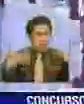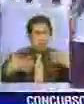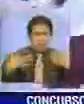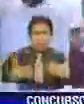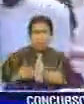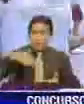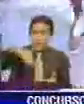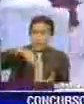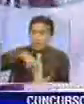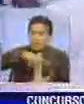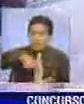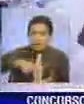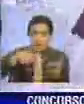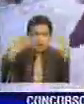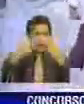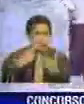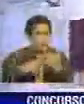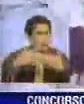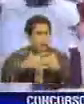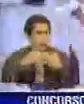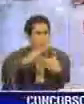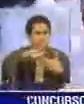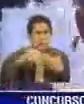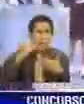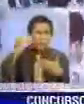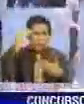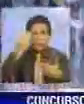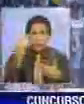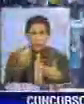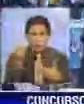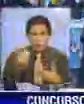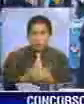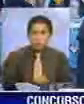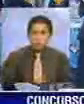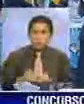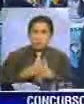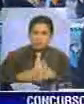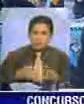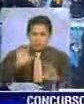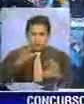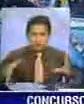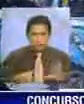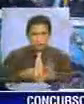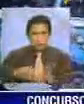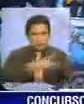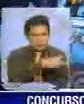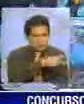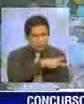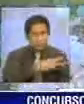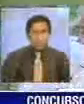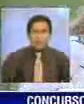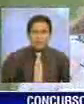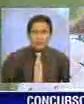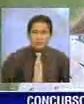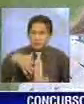de la fiesta de Guayaquil que invade a todos, chicos, grandes. Hemos visto la unión de los maestros, padres de familia, y un gran esfuerzo de